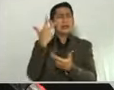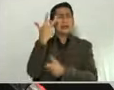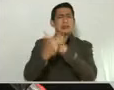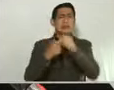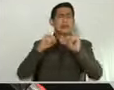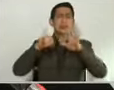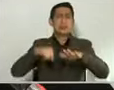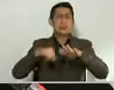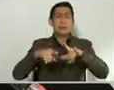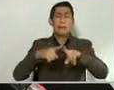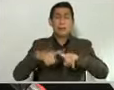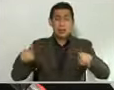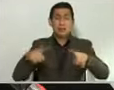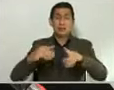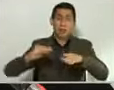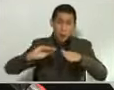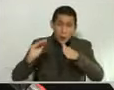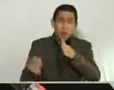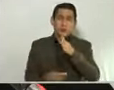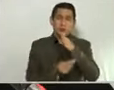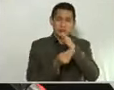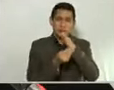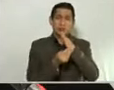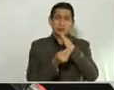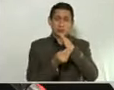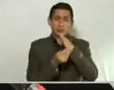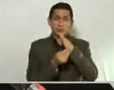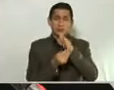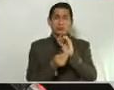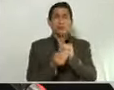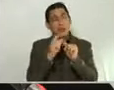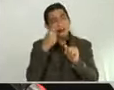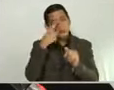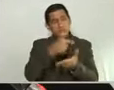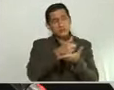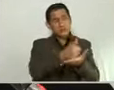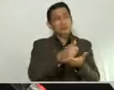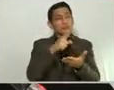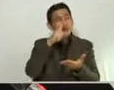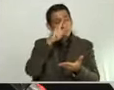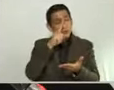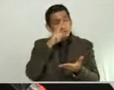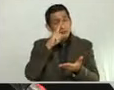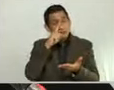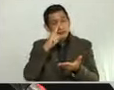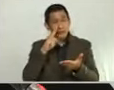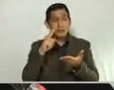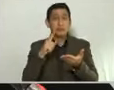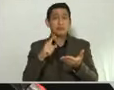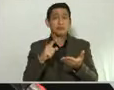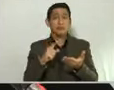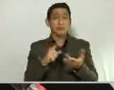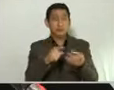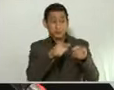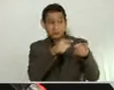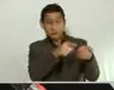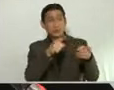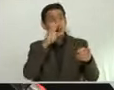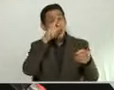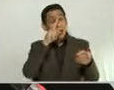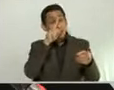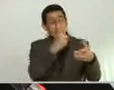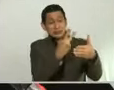ahora le aumentaremos para aliviar el bolsillo del ama de casa, que el pasaje de su hijo que va a la escuela en la